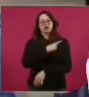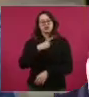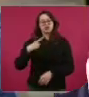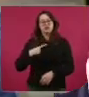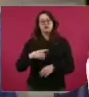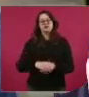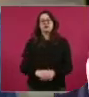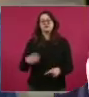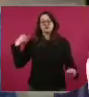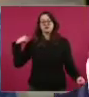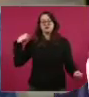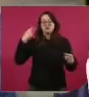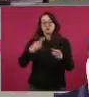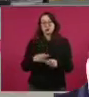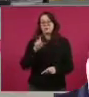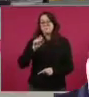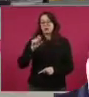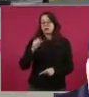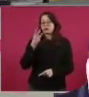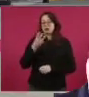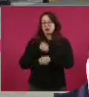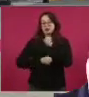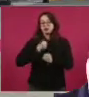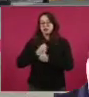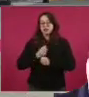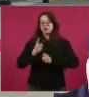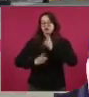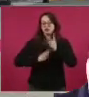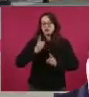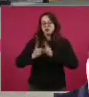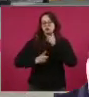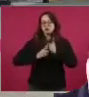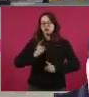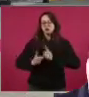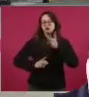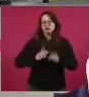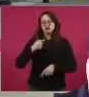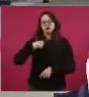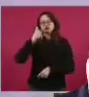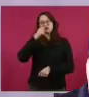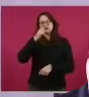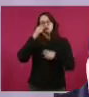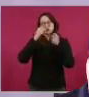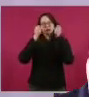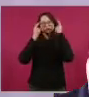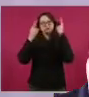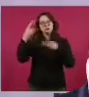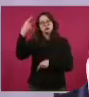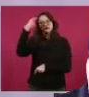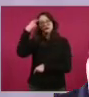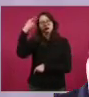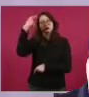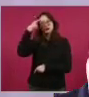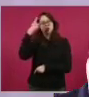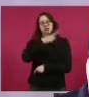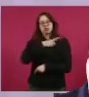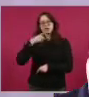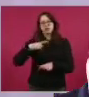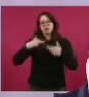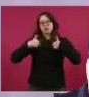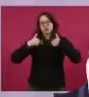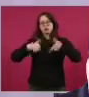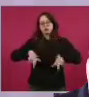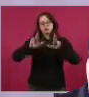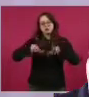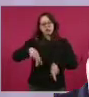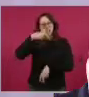de 23 años que tengo de trayectoria deportiva con un solo pensamiento en mente: poner a México en lo más alto a través del patinaje de